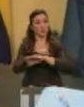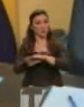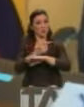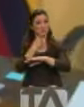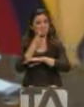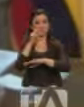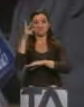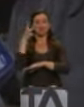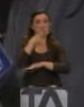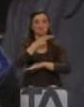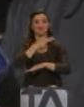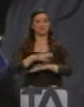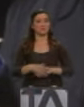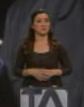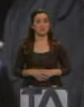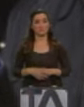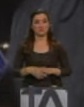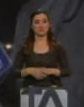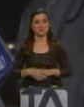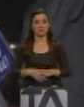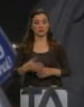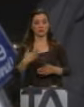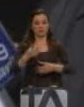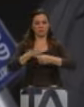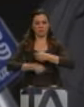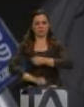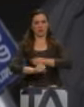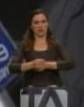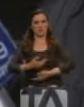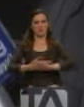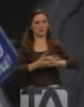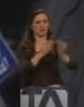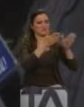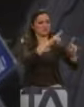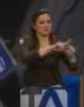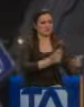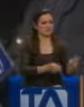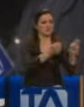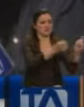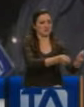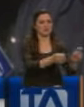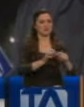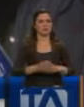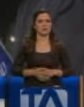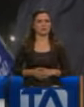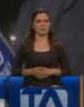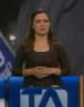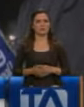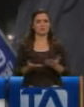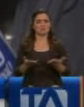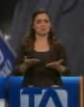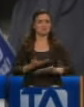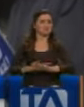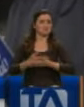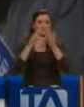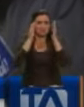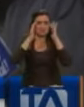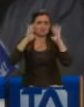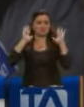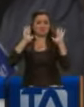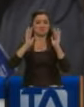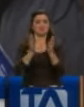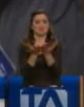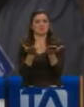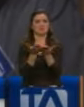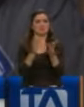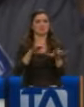descartada médicamente. El bebé ha cogido y ha ido a dejar, dice ella, en el cementerio, pero no sé dónde está, si está en el cementerio